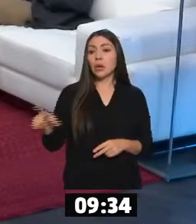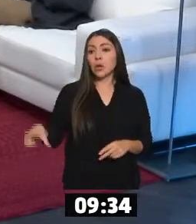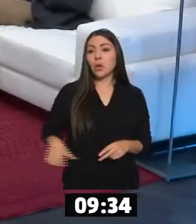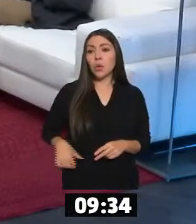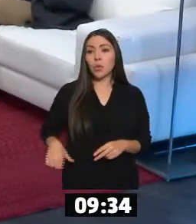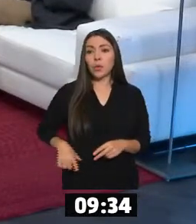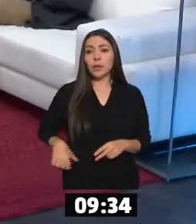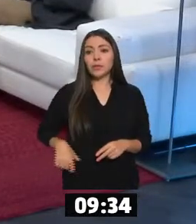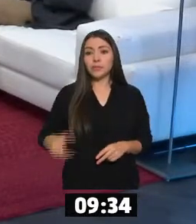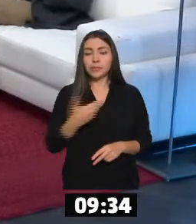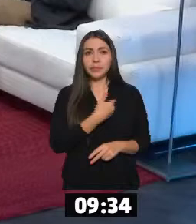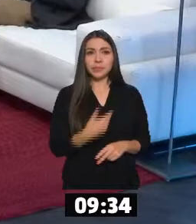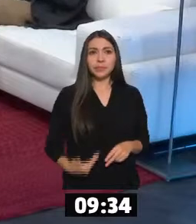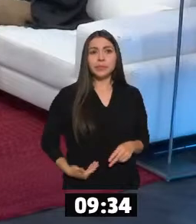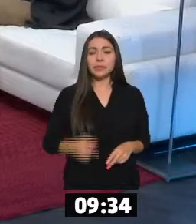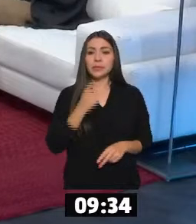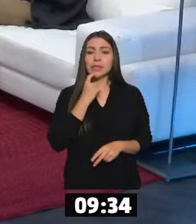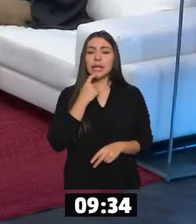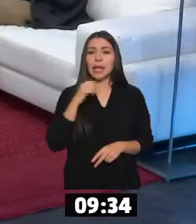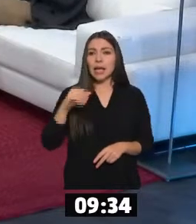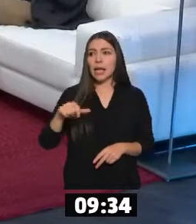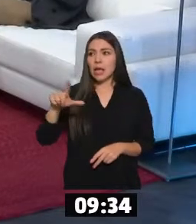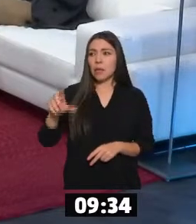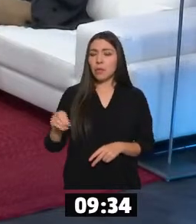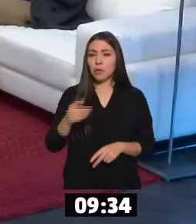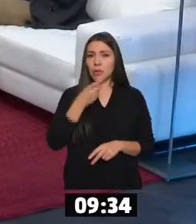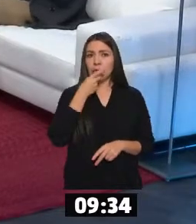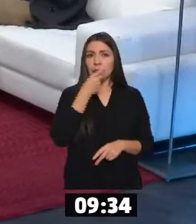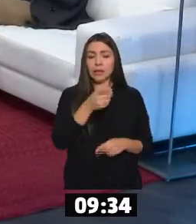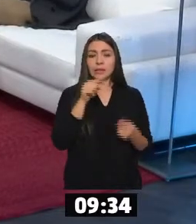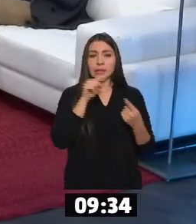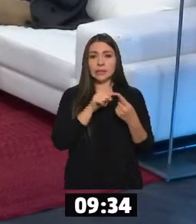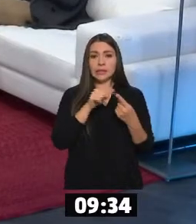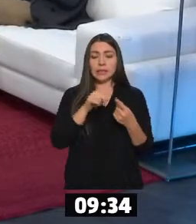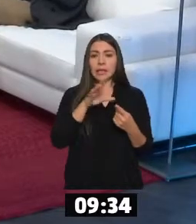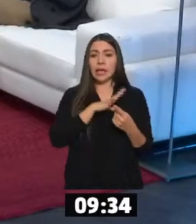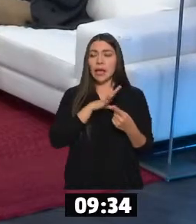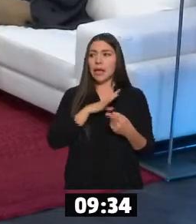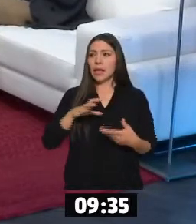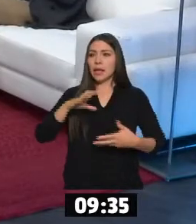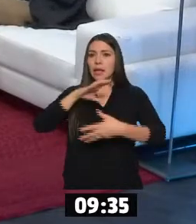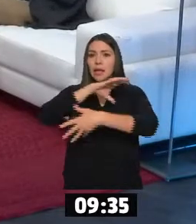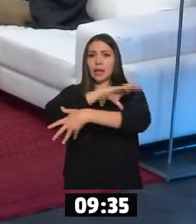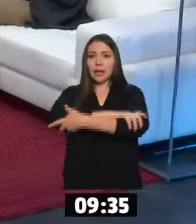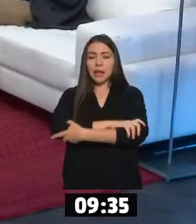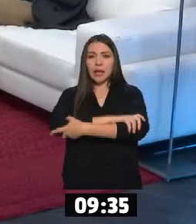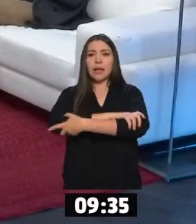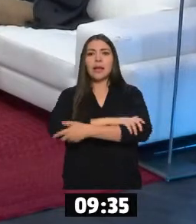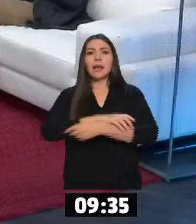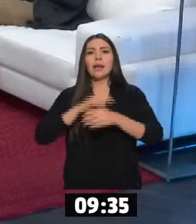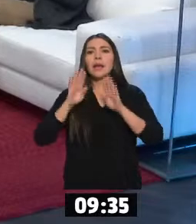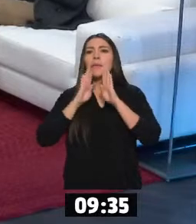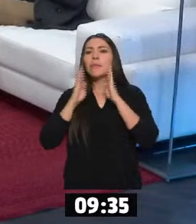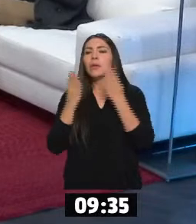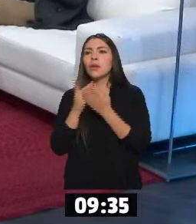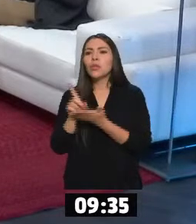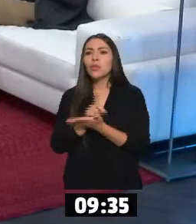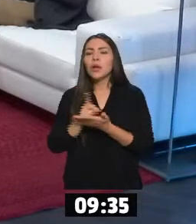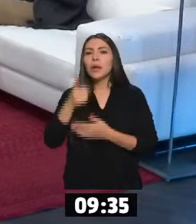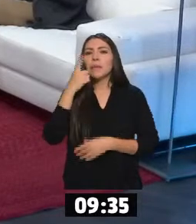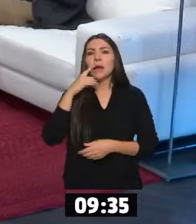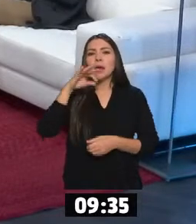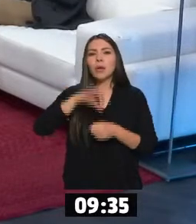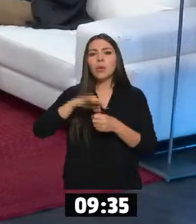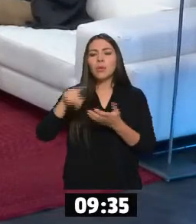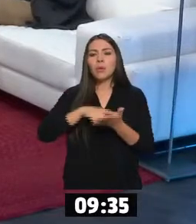de López Obrador estableció una alianza con el narco para ganar las elecciones, sobre todo en lo que